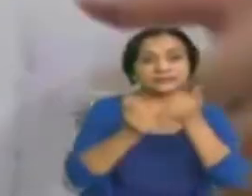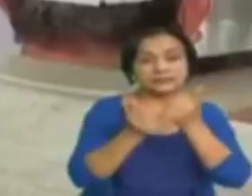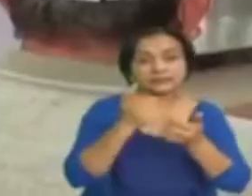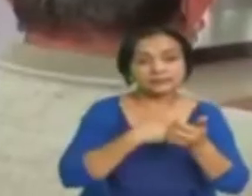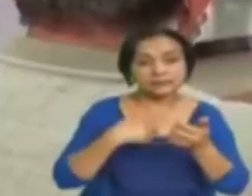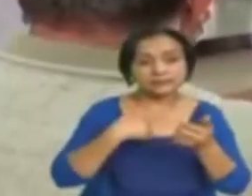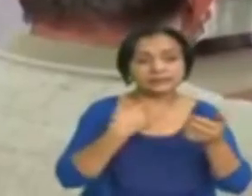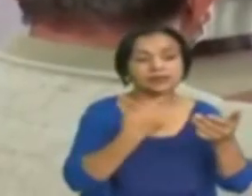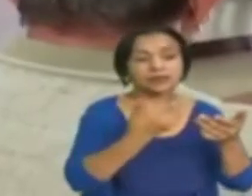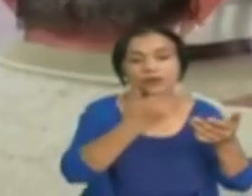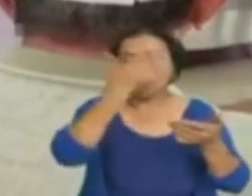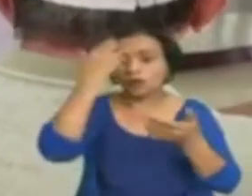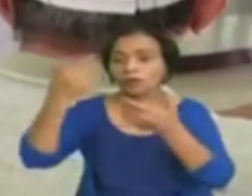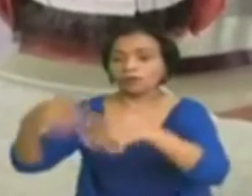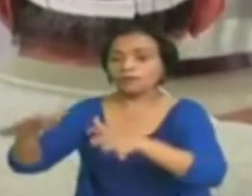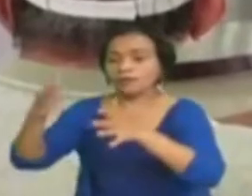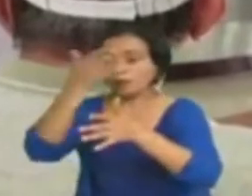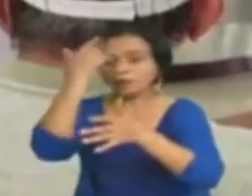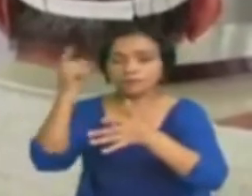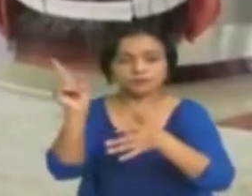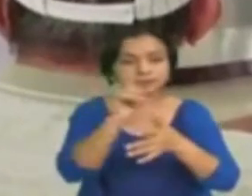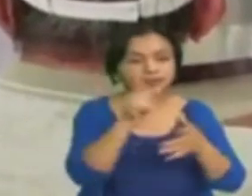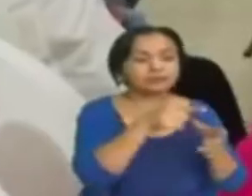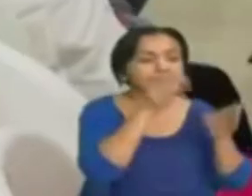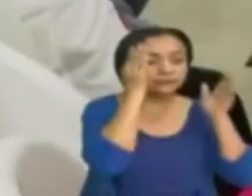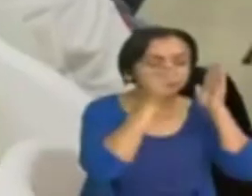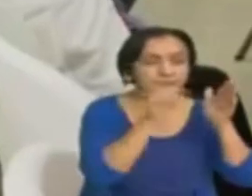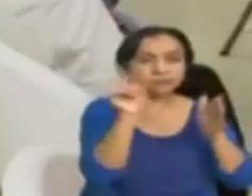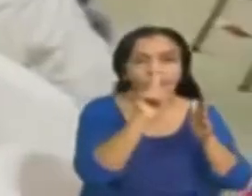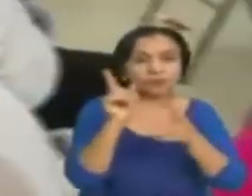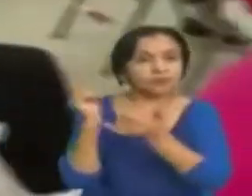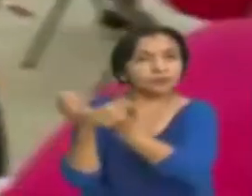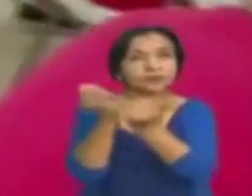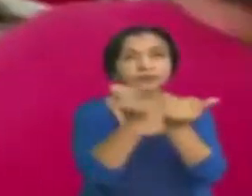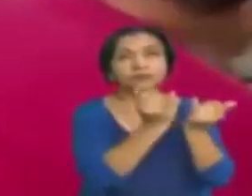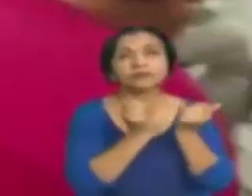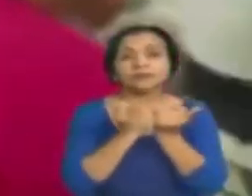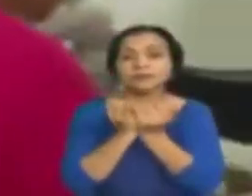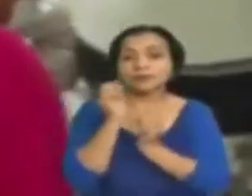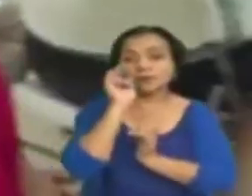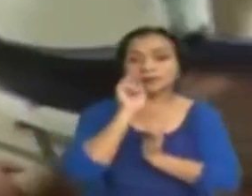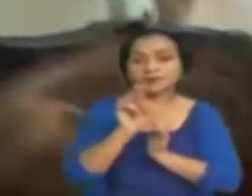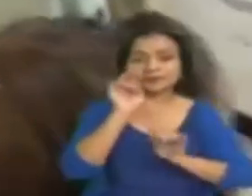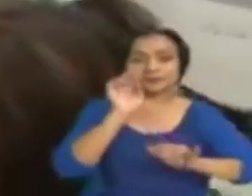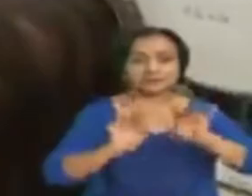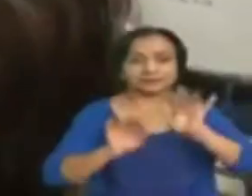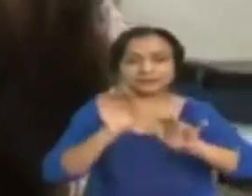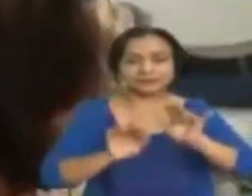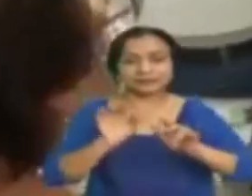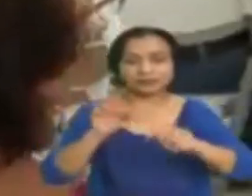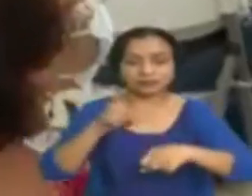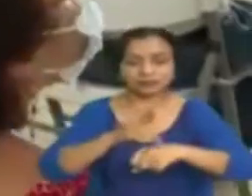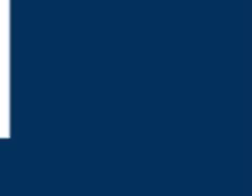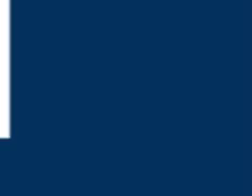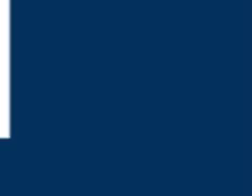que continúan vacunando en algunos centros hospitalarios de Managua. Hoy anunciamos que mañana estamos en vacunación aquí